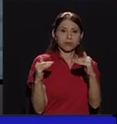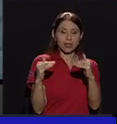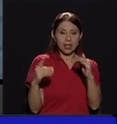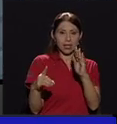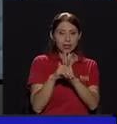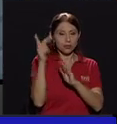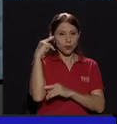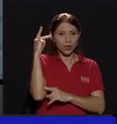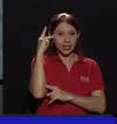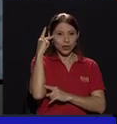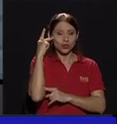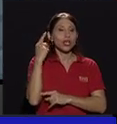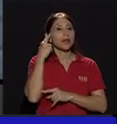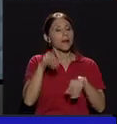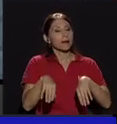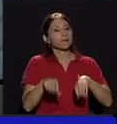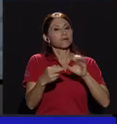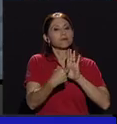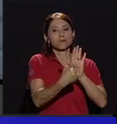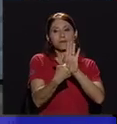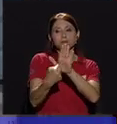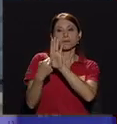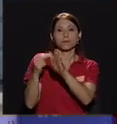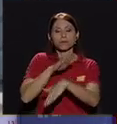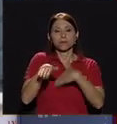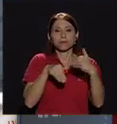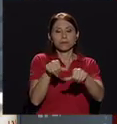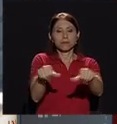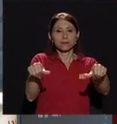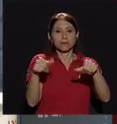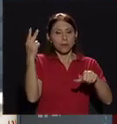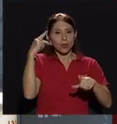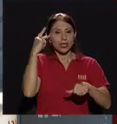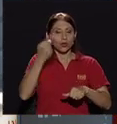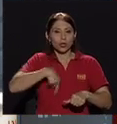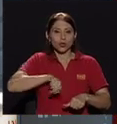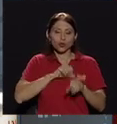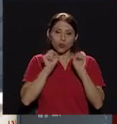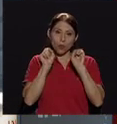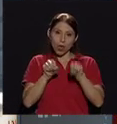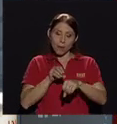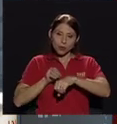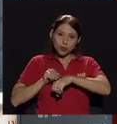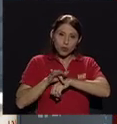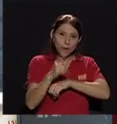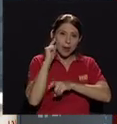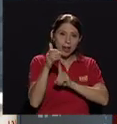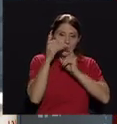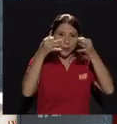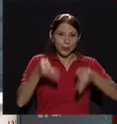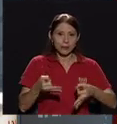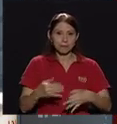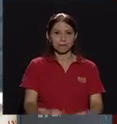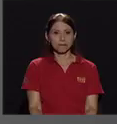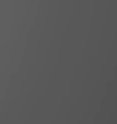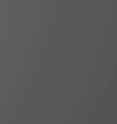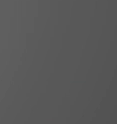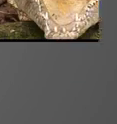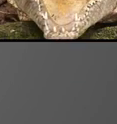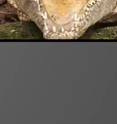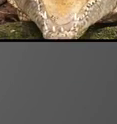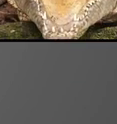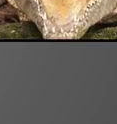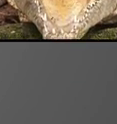de derechos políticos y la representatividad en todos los entornos políticos donde podamos incidir en la toma de decisiones.